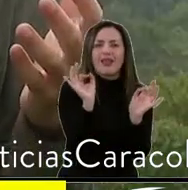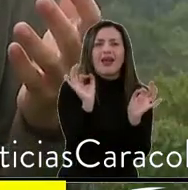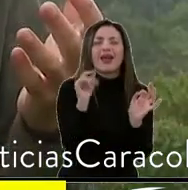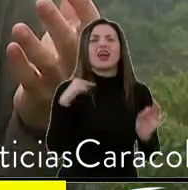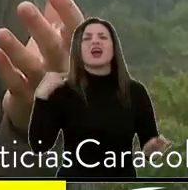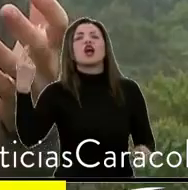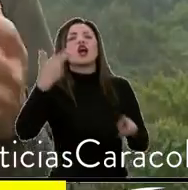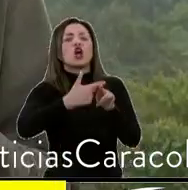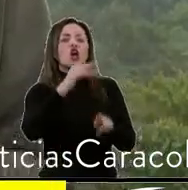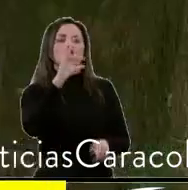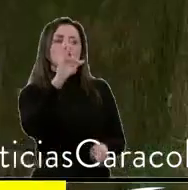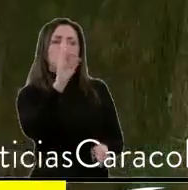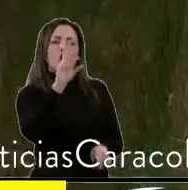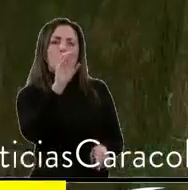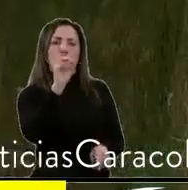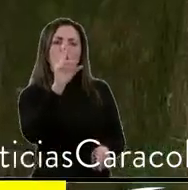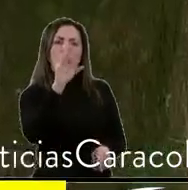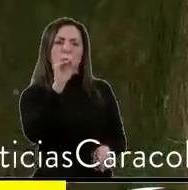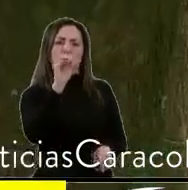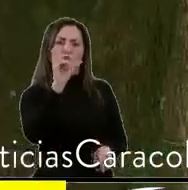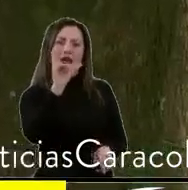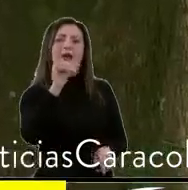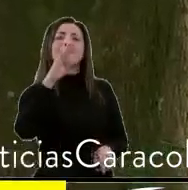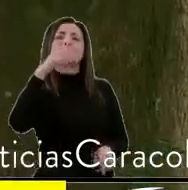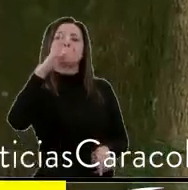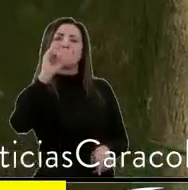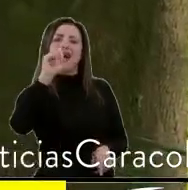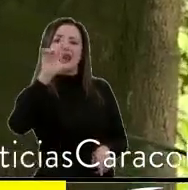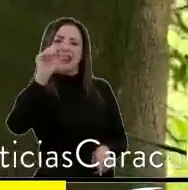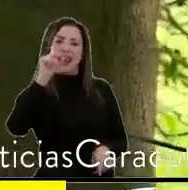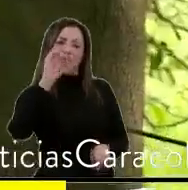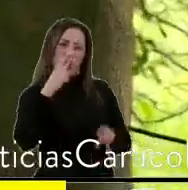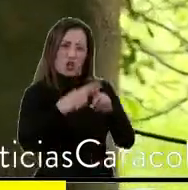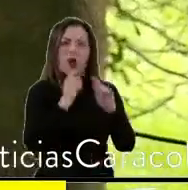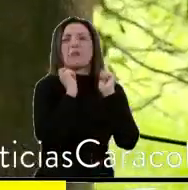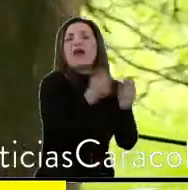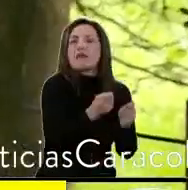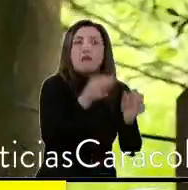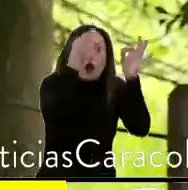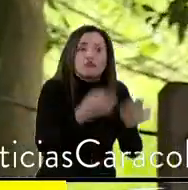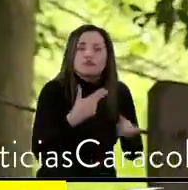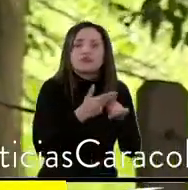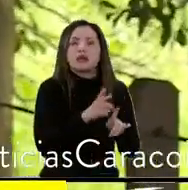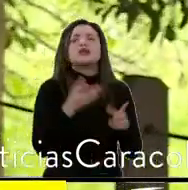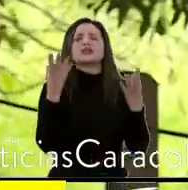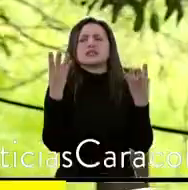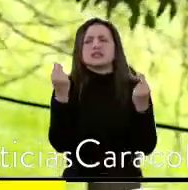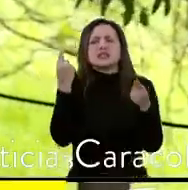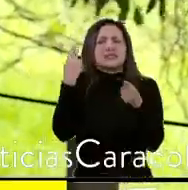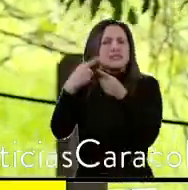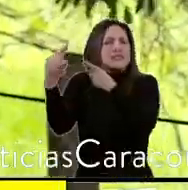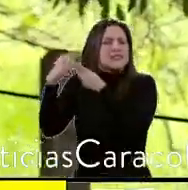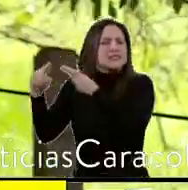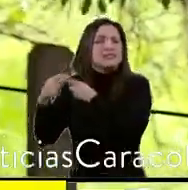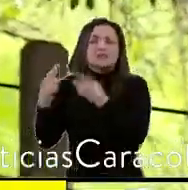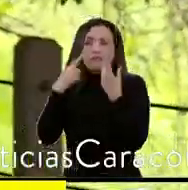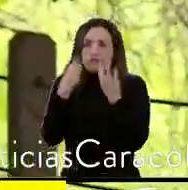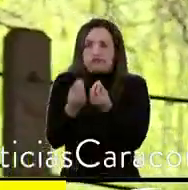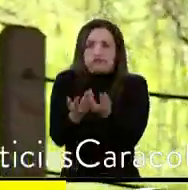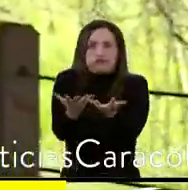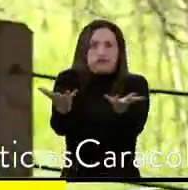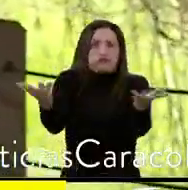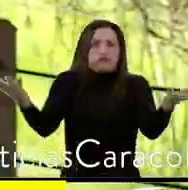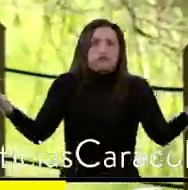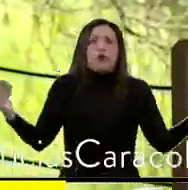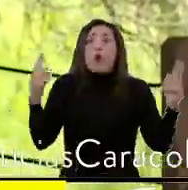llama tororoi bailador. Si bien Colombia cuenta con una amplia lista de especies endémicas, es decir, que solo habitan